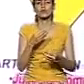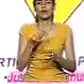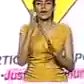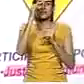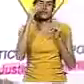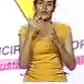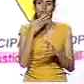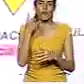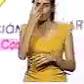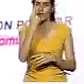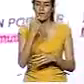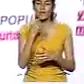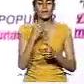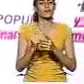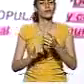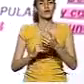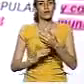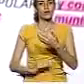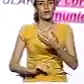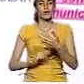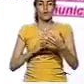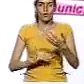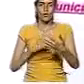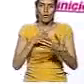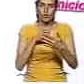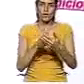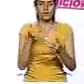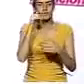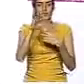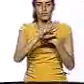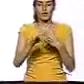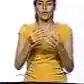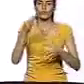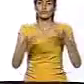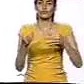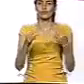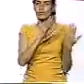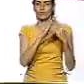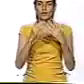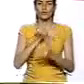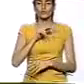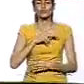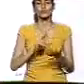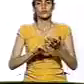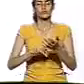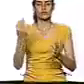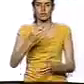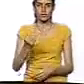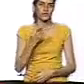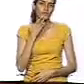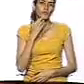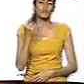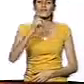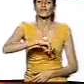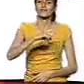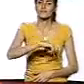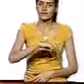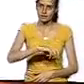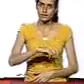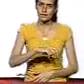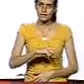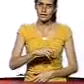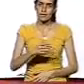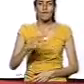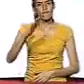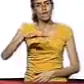Hugo Chávez. El segundo elemento, que es la justicia comunal. Nosotros estamos convencidos de la necesidad